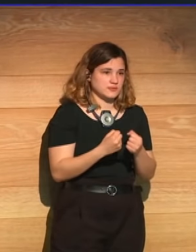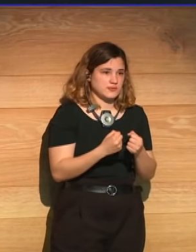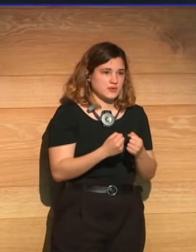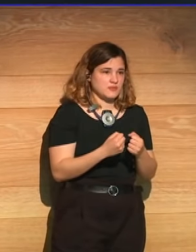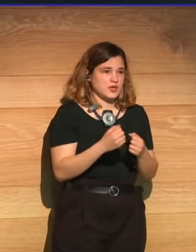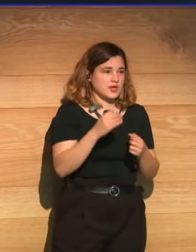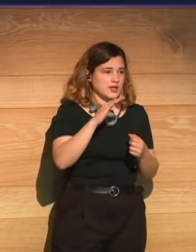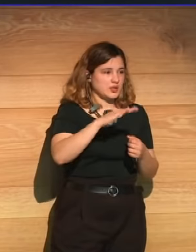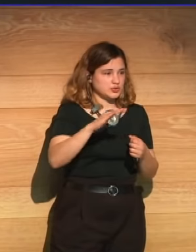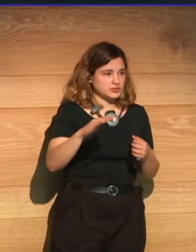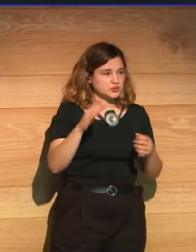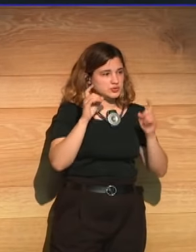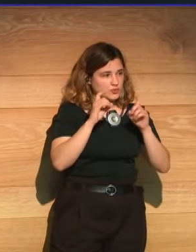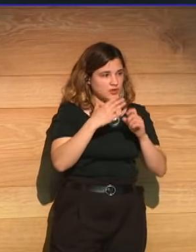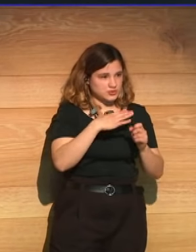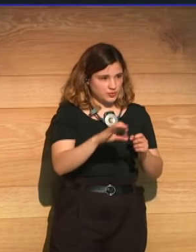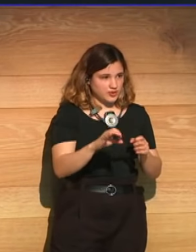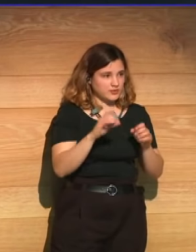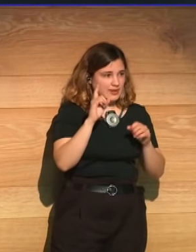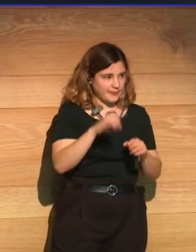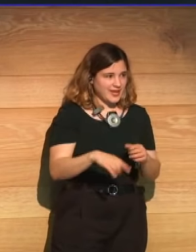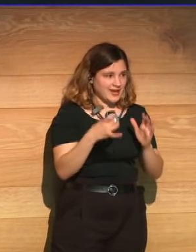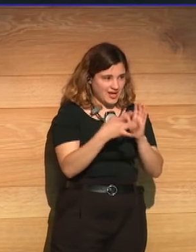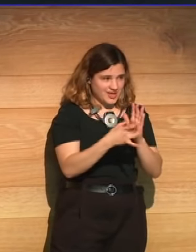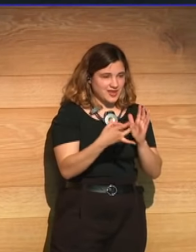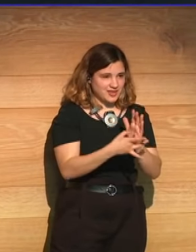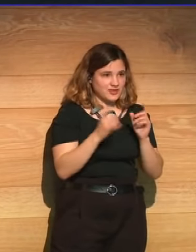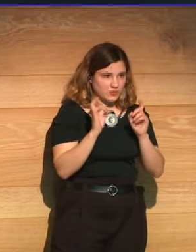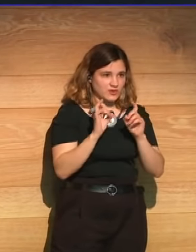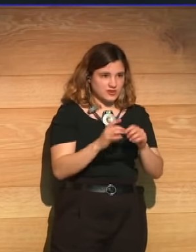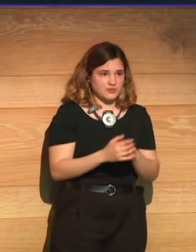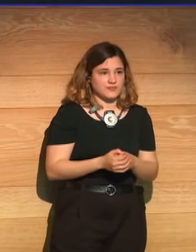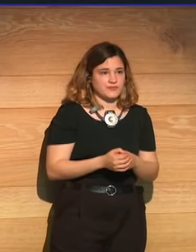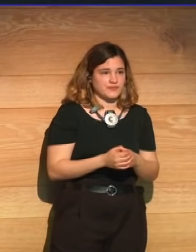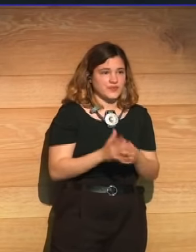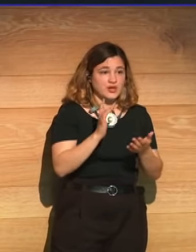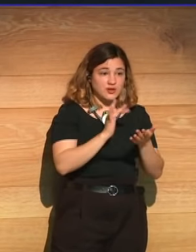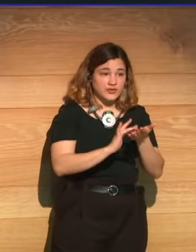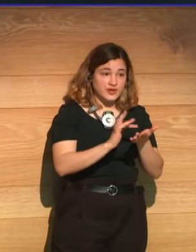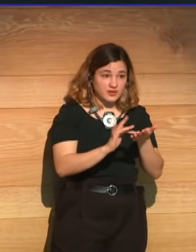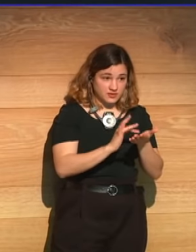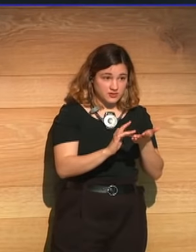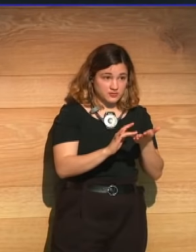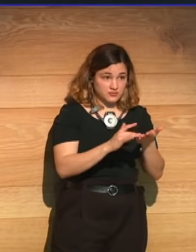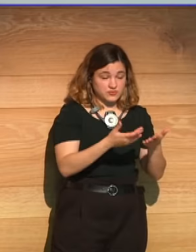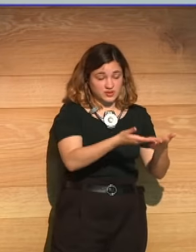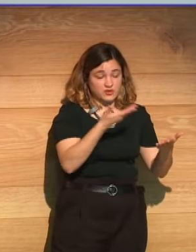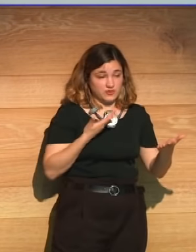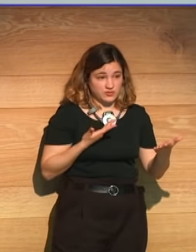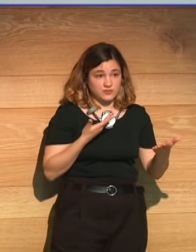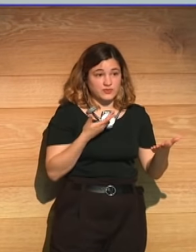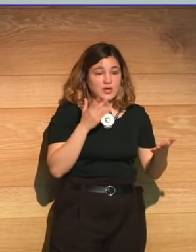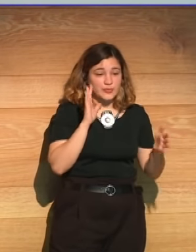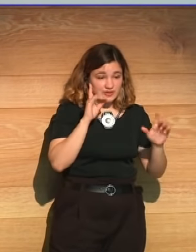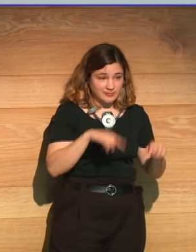el acceso a la educación, sino la calidad la educativa. La educación digital nos está ayudando en este camino,